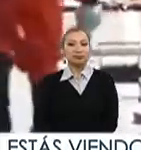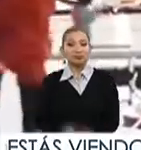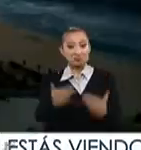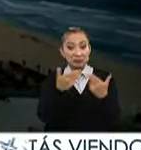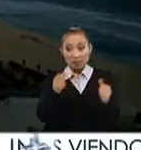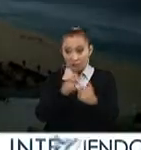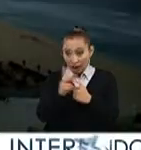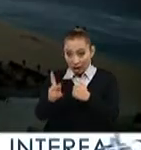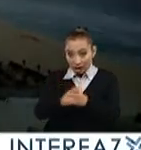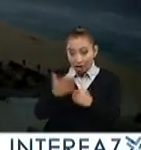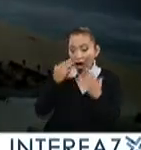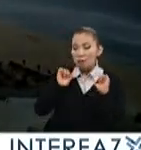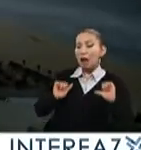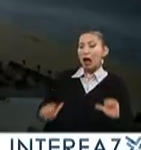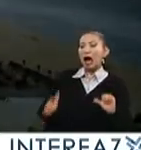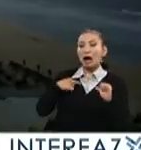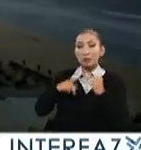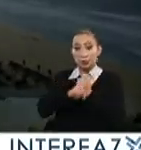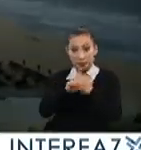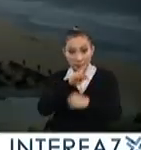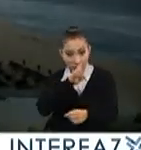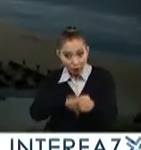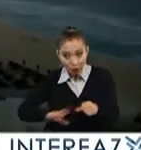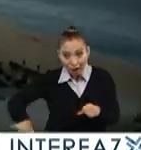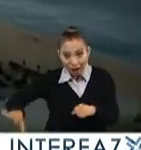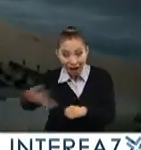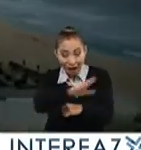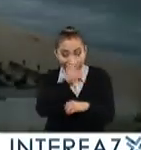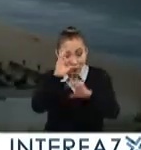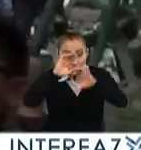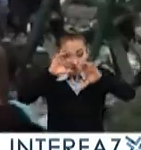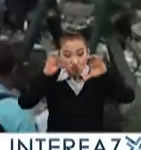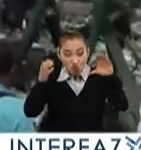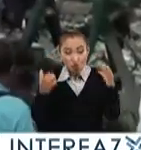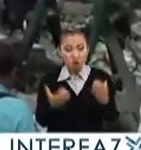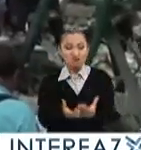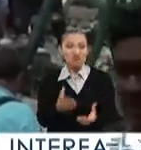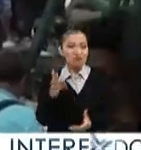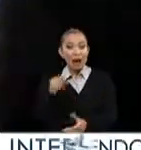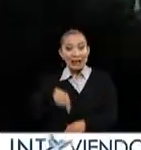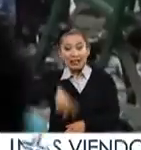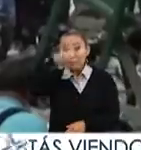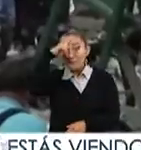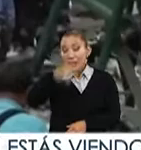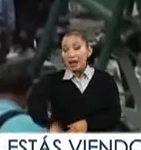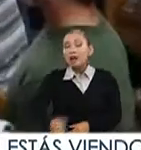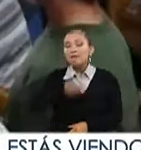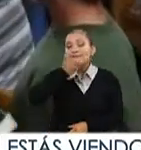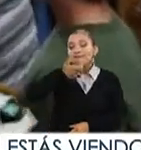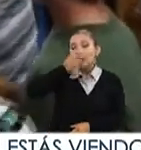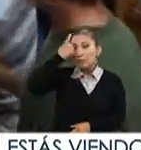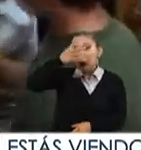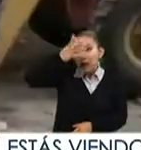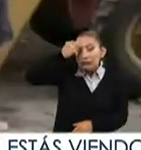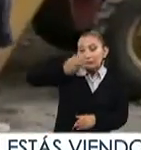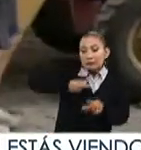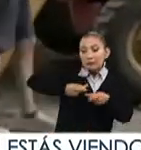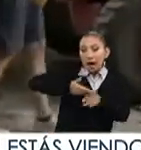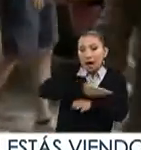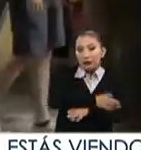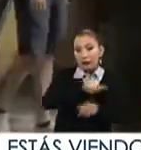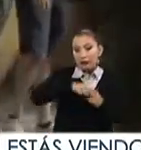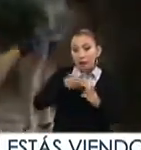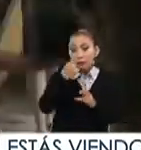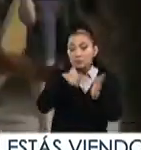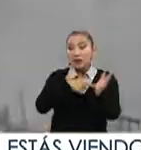Ningún país está exento de los fenómenos naturales que suceden en el planeta Tierra. En México, la cultura de la prevención comienza a partir